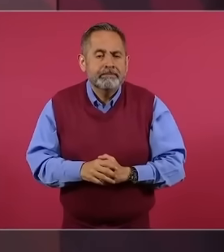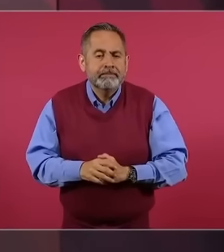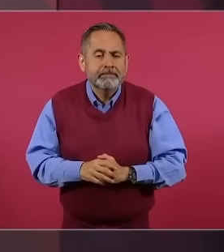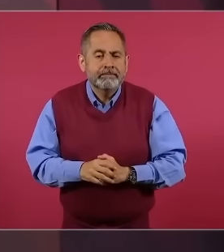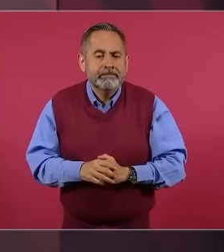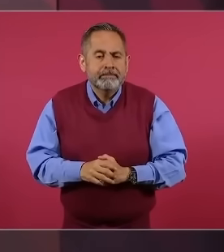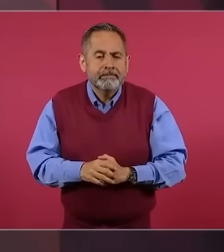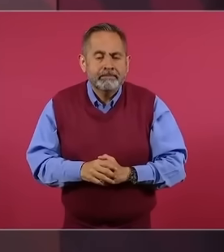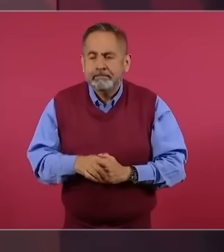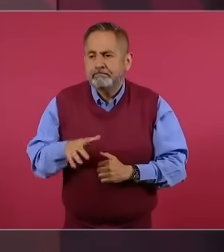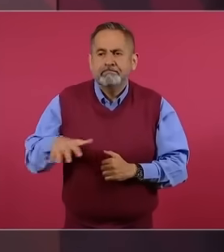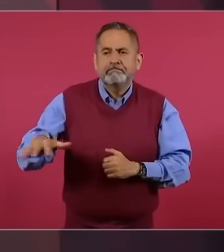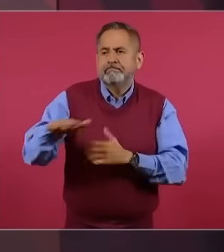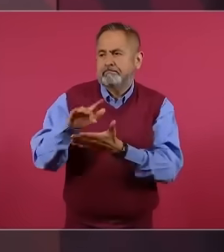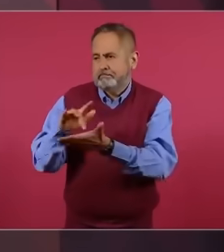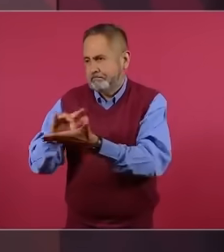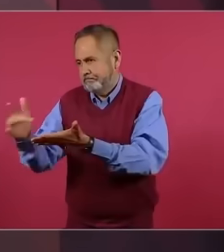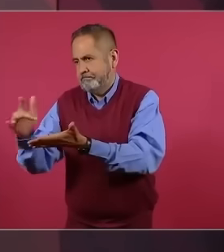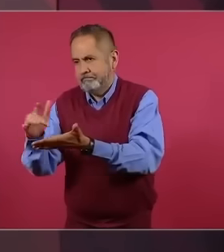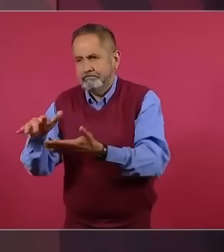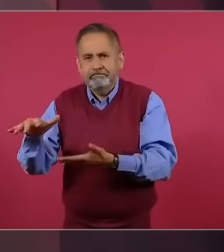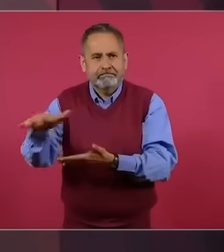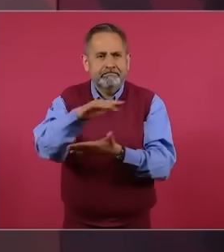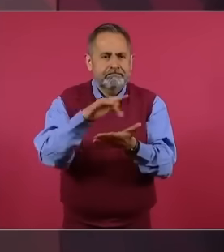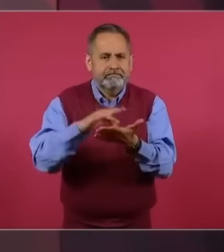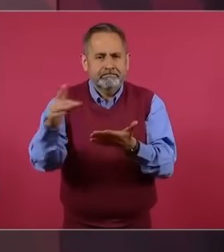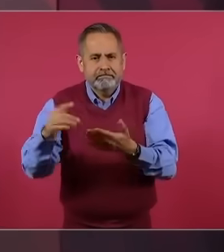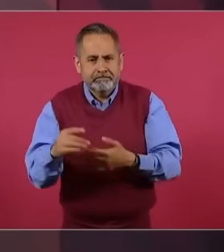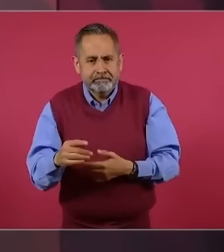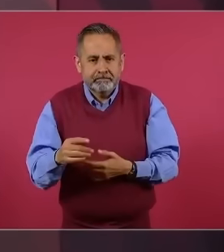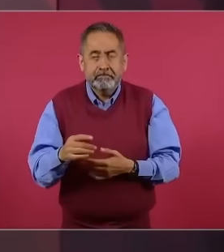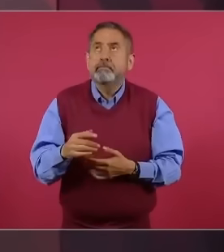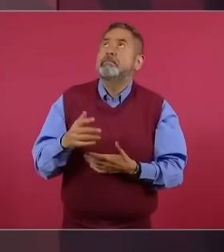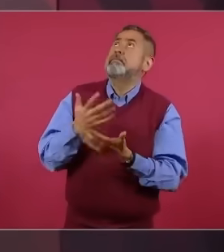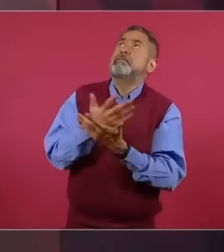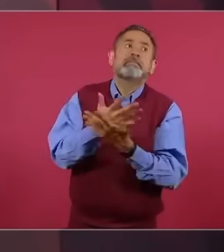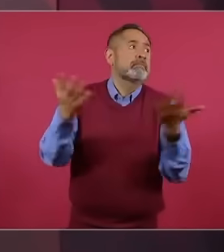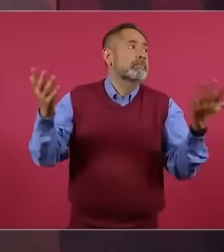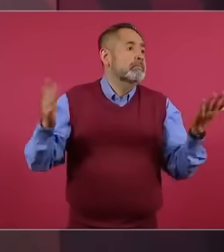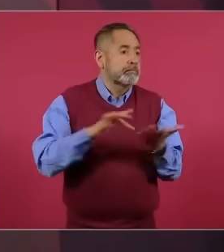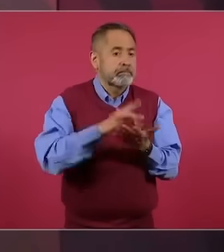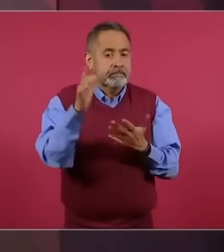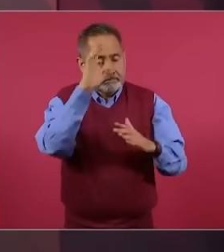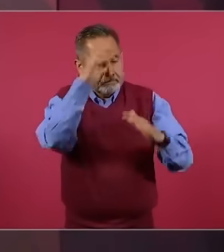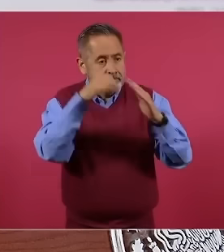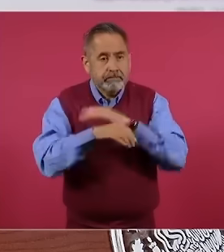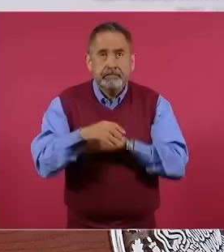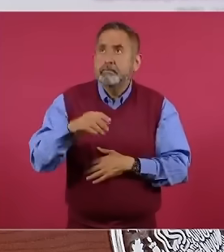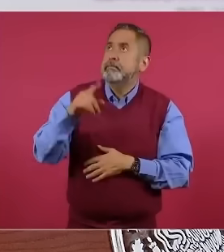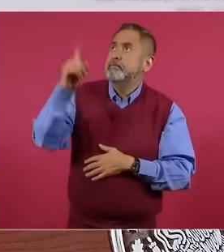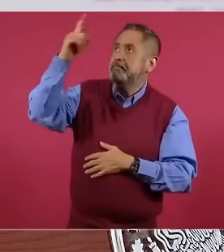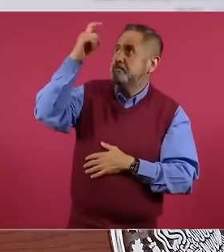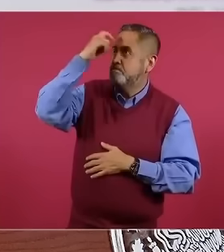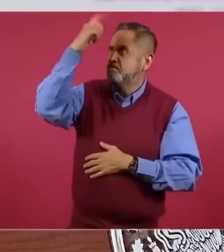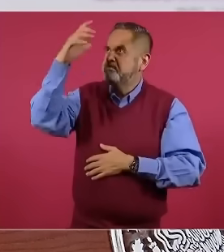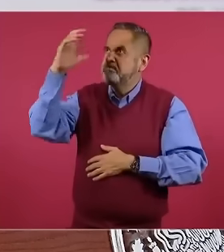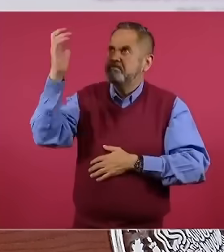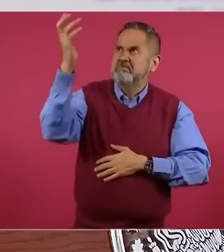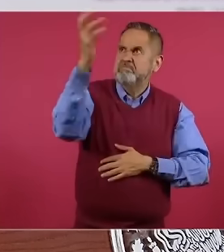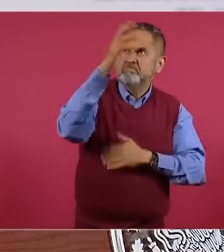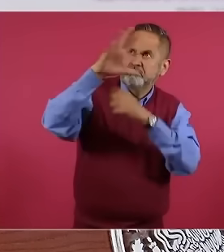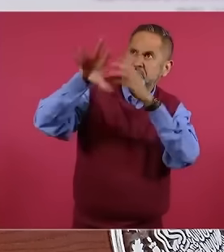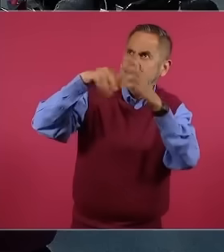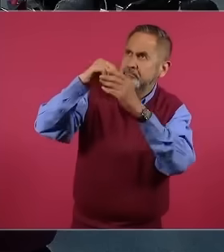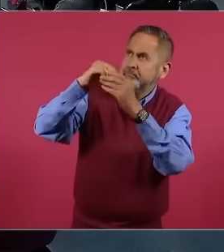a todos y agradecer a la naturaleza y a la ciencia y al Creador